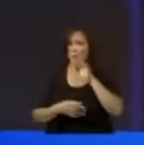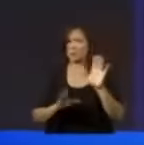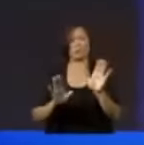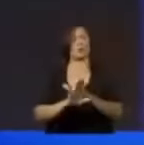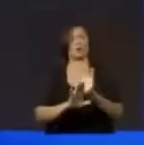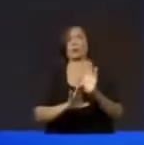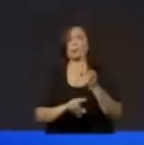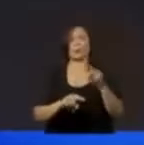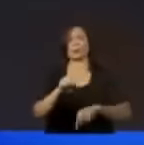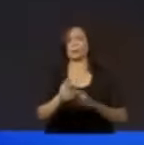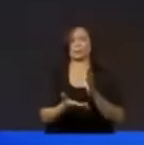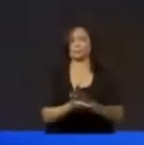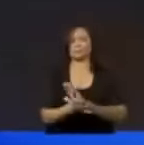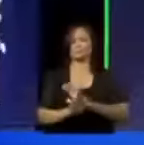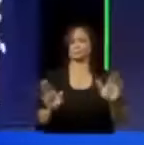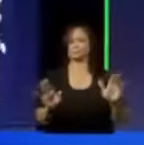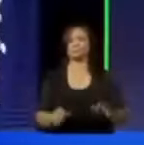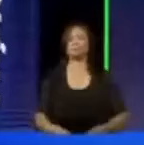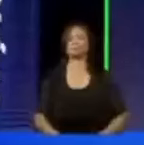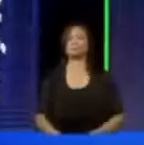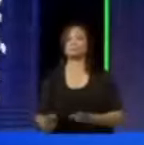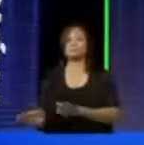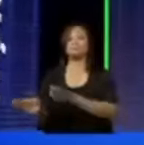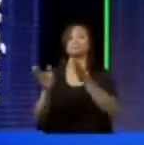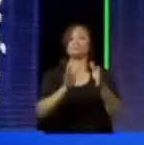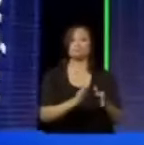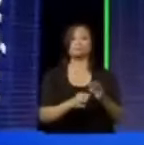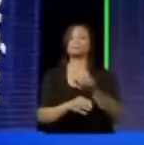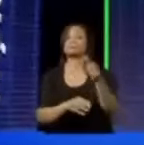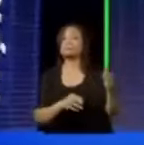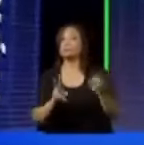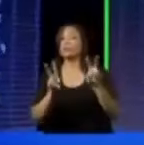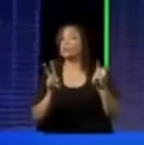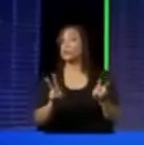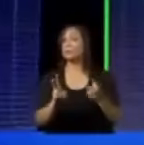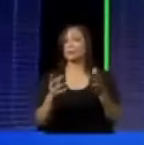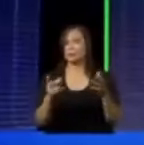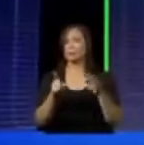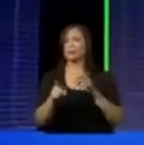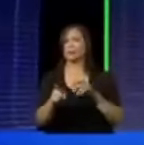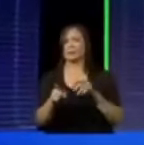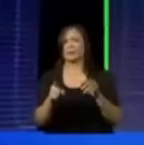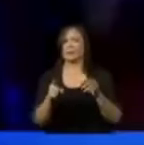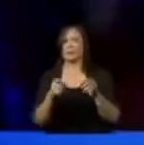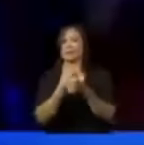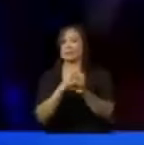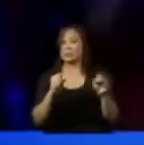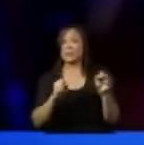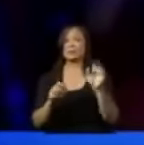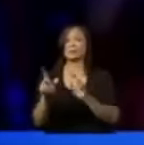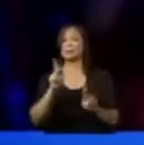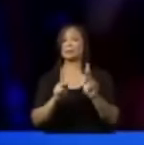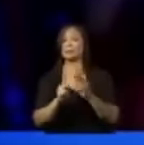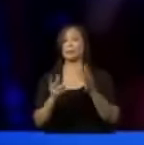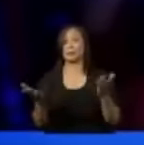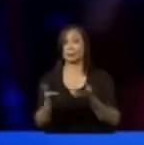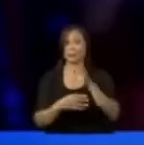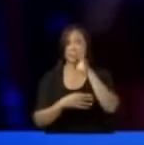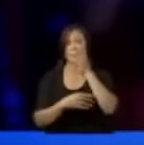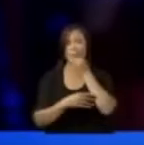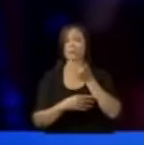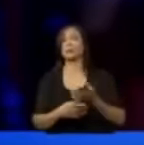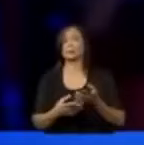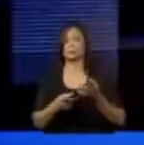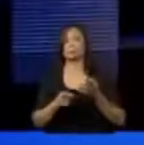territorio. Vamos entonces a otro tema. Ya se ha abordado de alguna forma el tema de la seguridad ciudadana acá en el